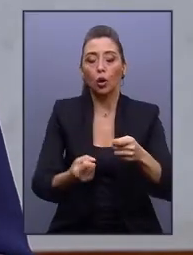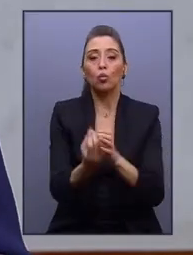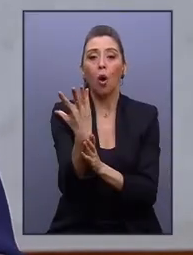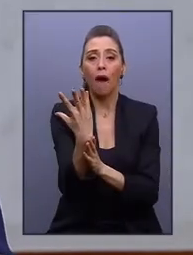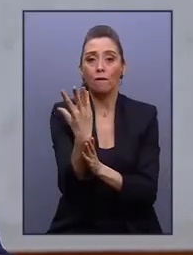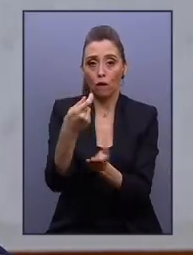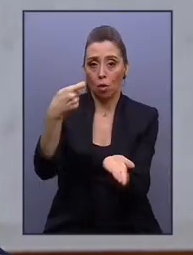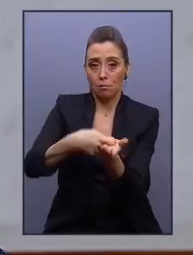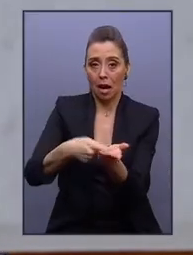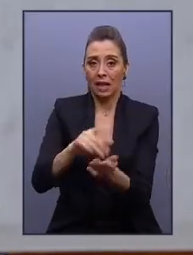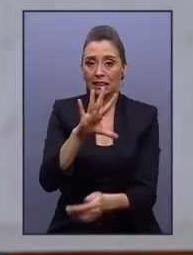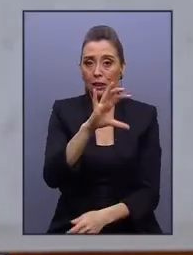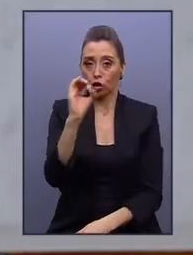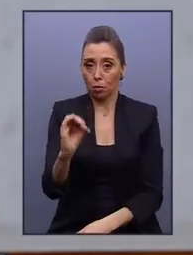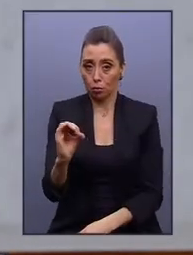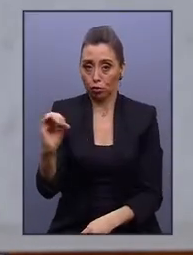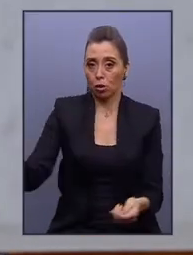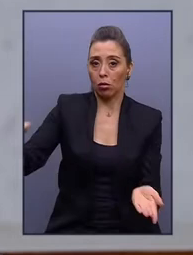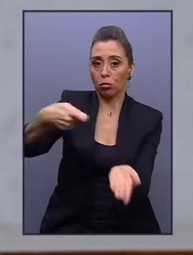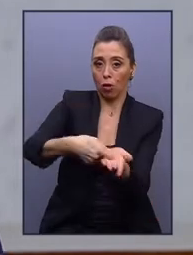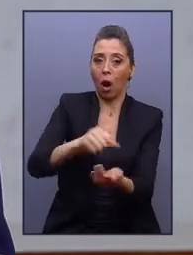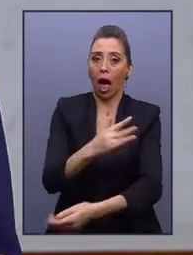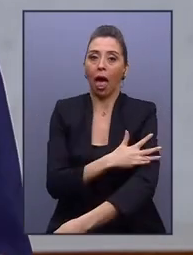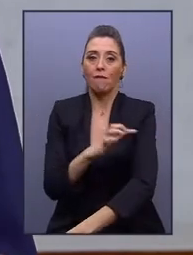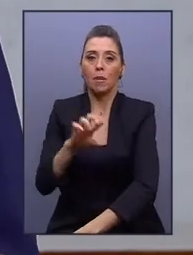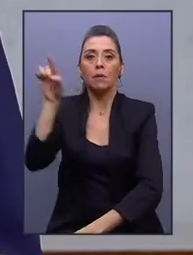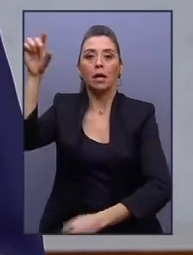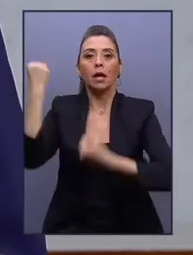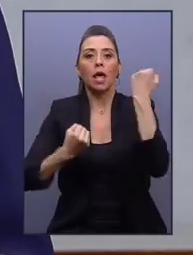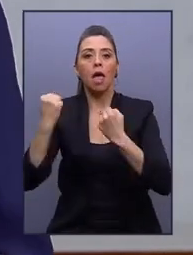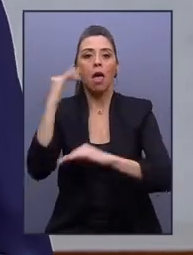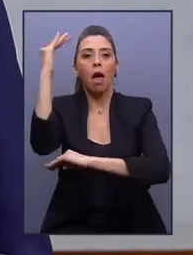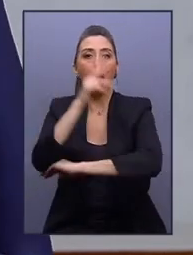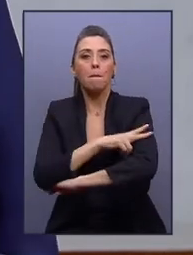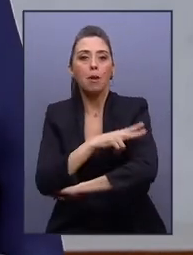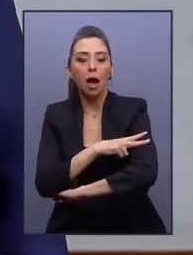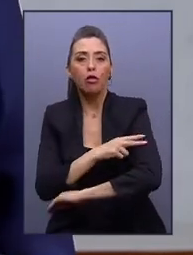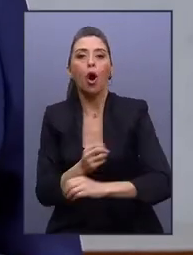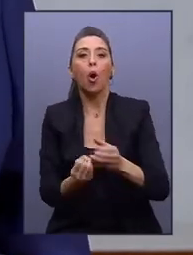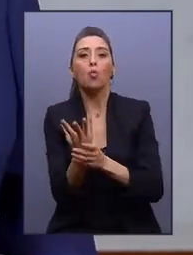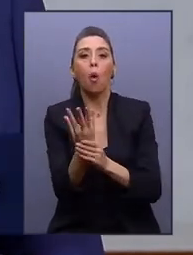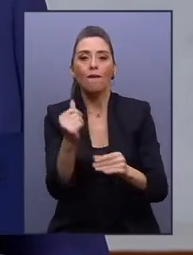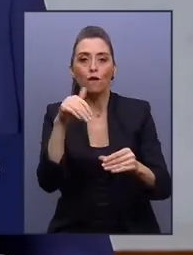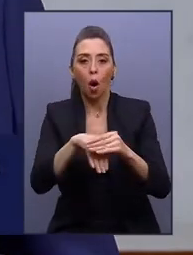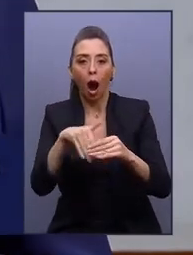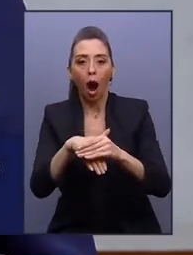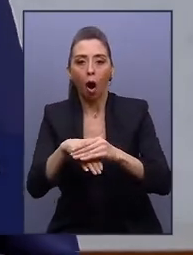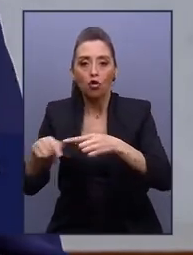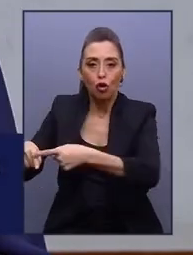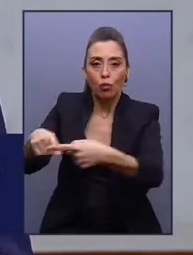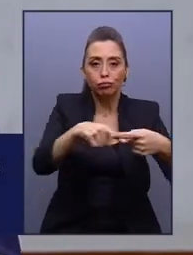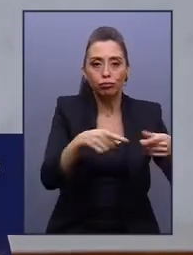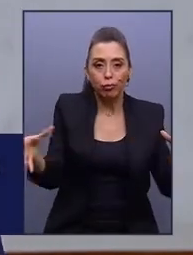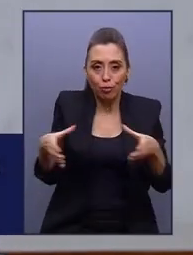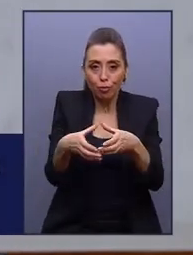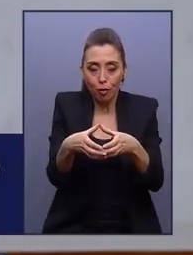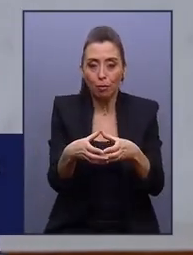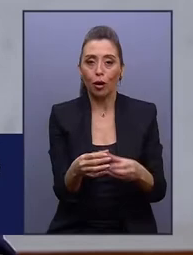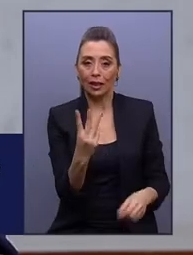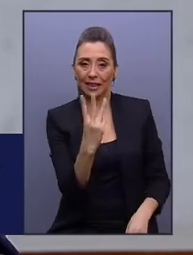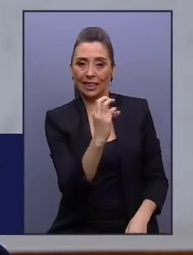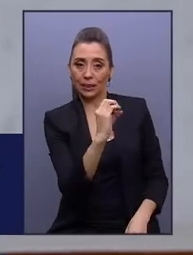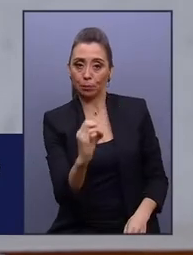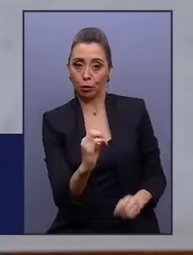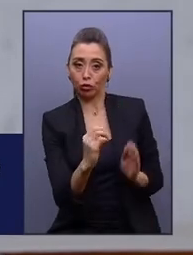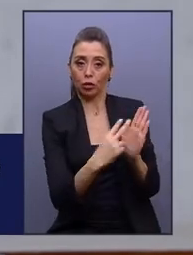de 5% con cargo al empleador, que permitirá la creación de un nuevo sistema de ahorro colectivo. 3% de la cotización irá a